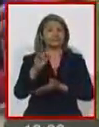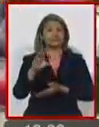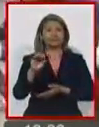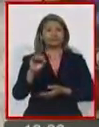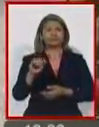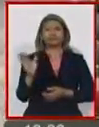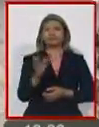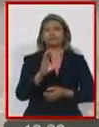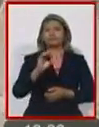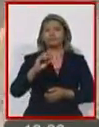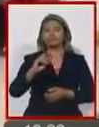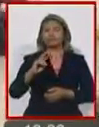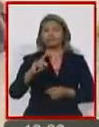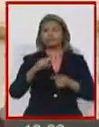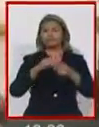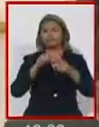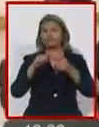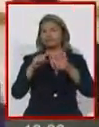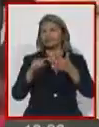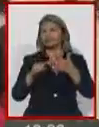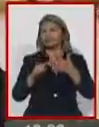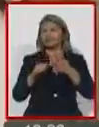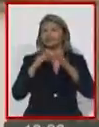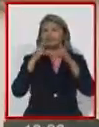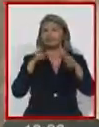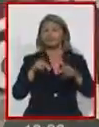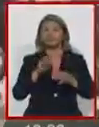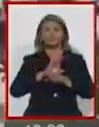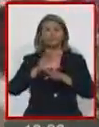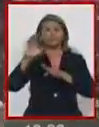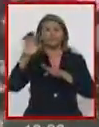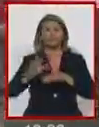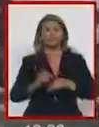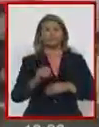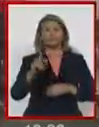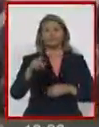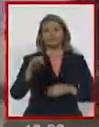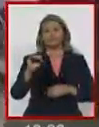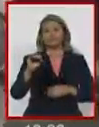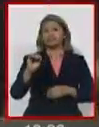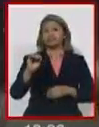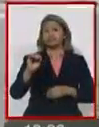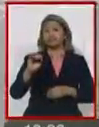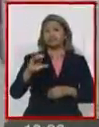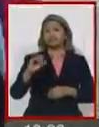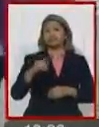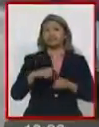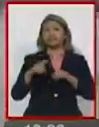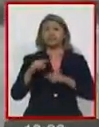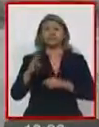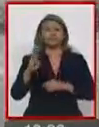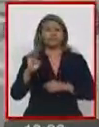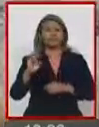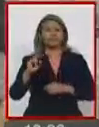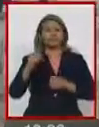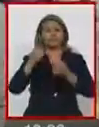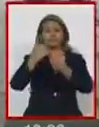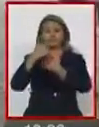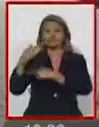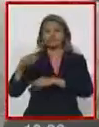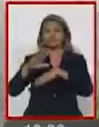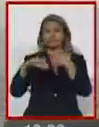Yacuiba, Carapari, Entre Ríos de manera total, Patcaya, por el otro lado, por Bermejo, los pasos